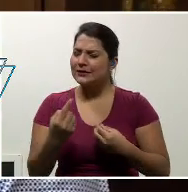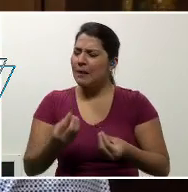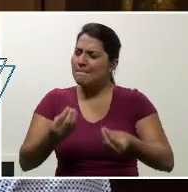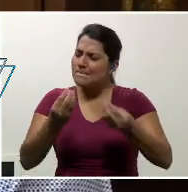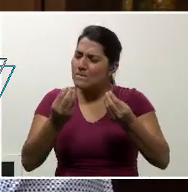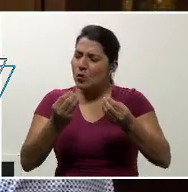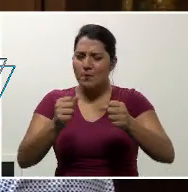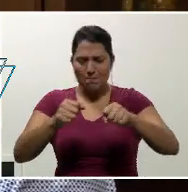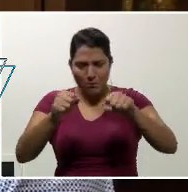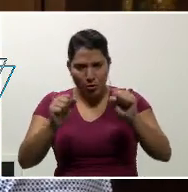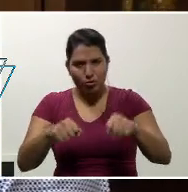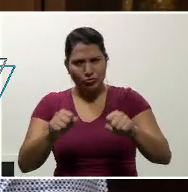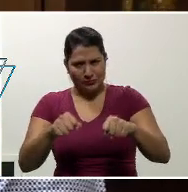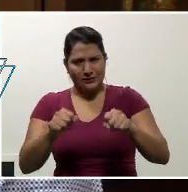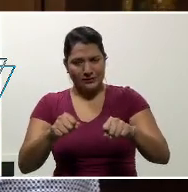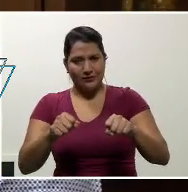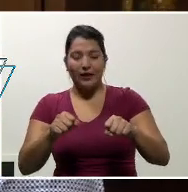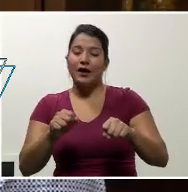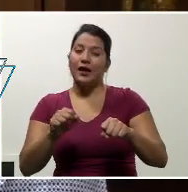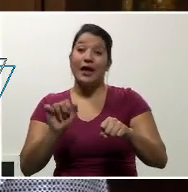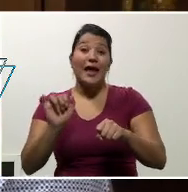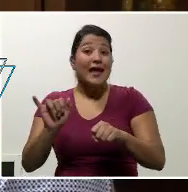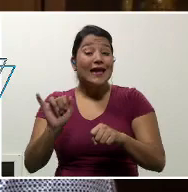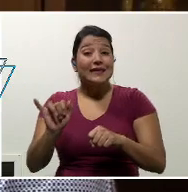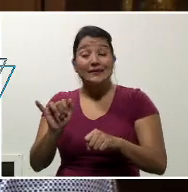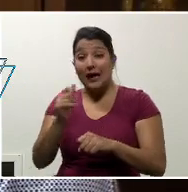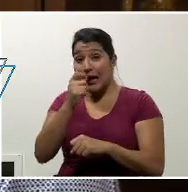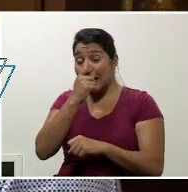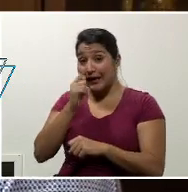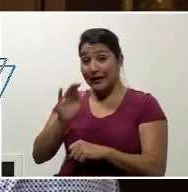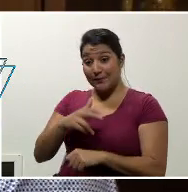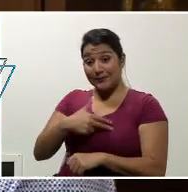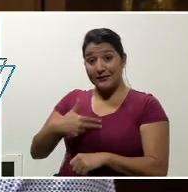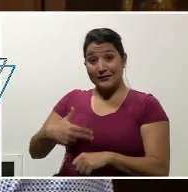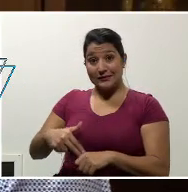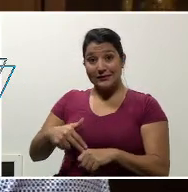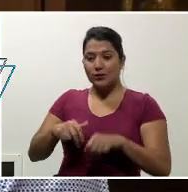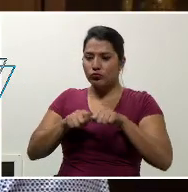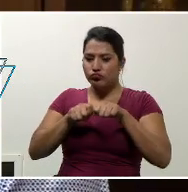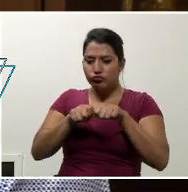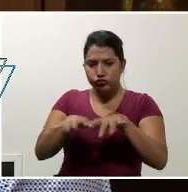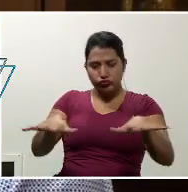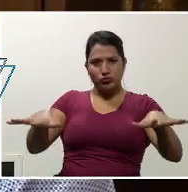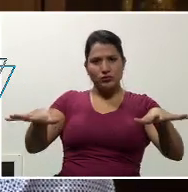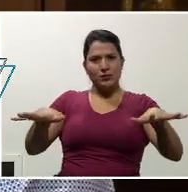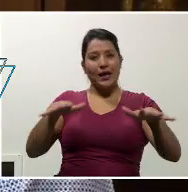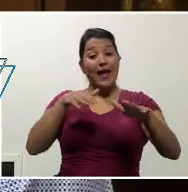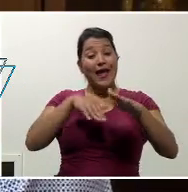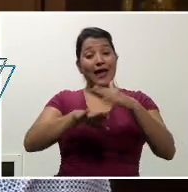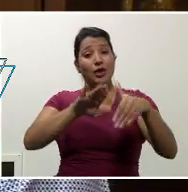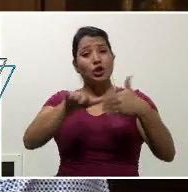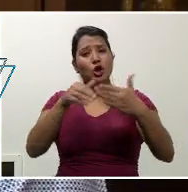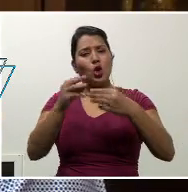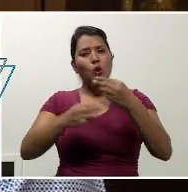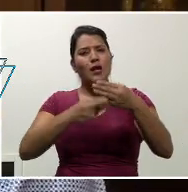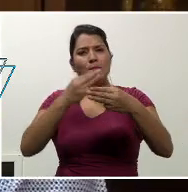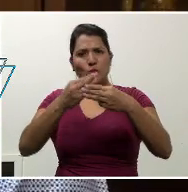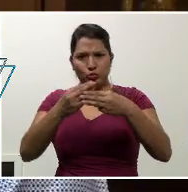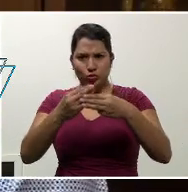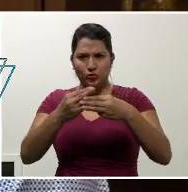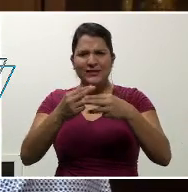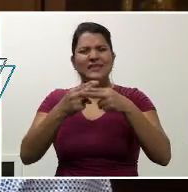altamente potencial, que esto se establezca en forma de pandemia. En este momento no lo